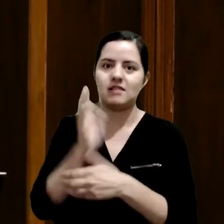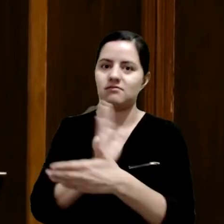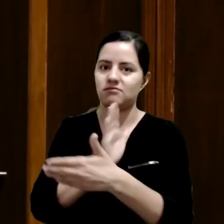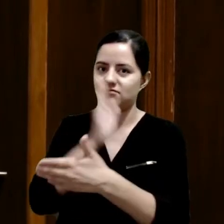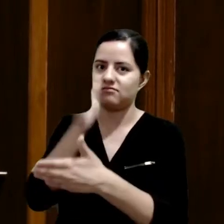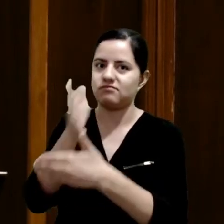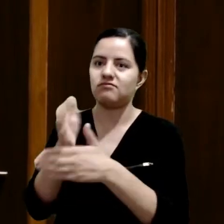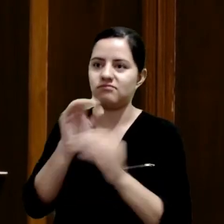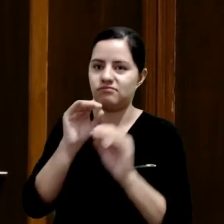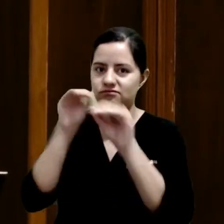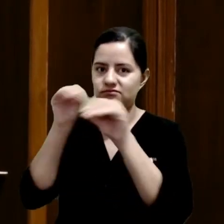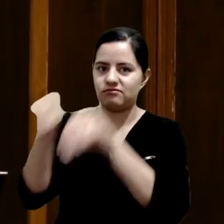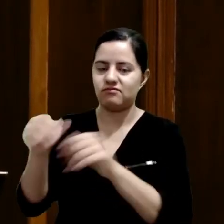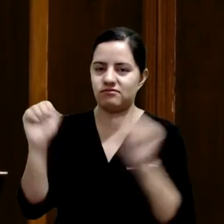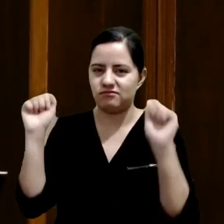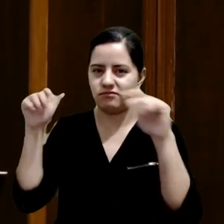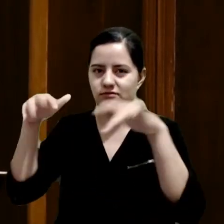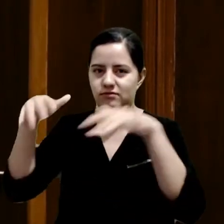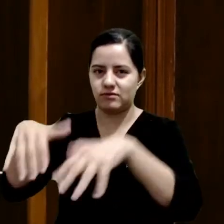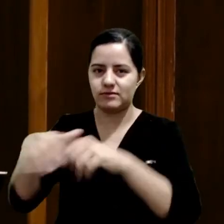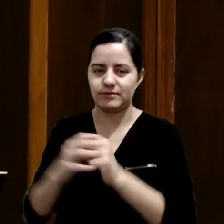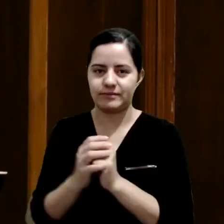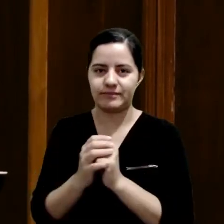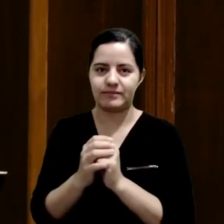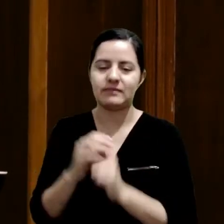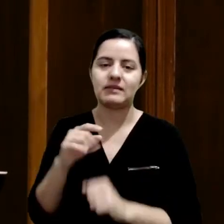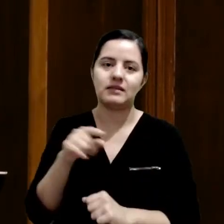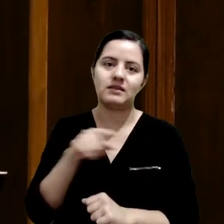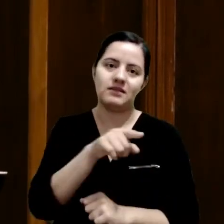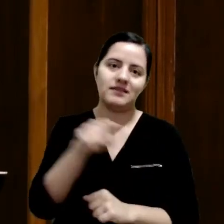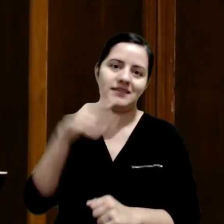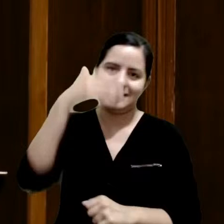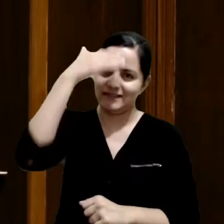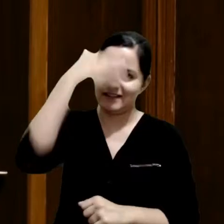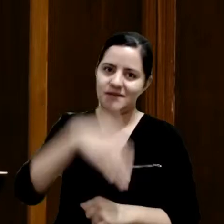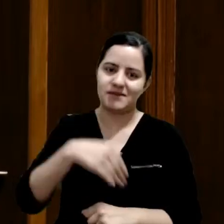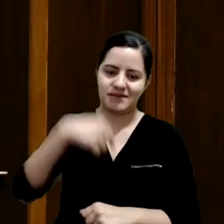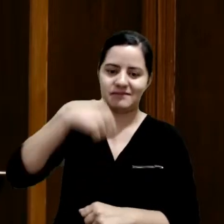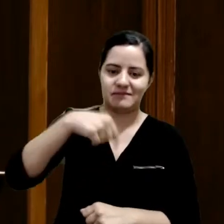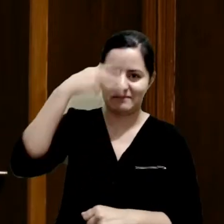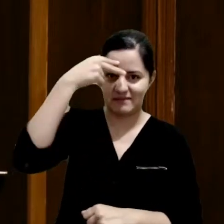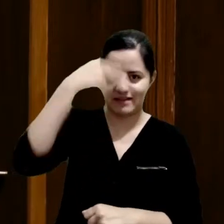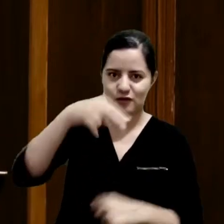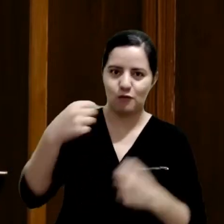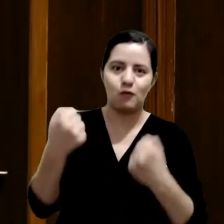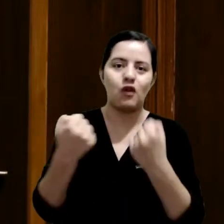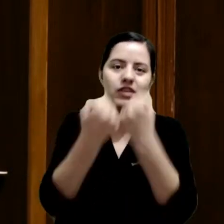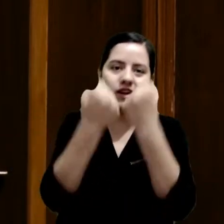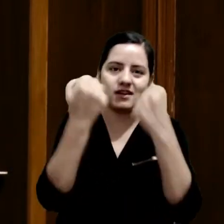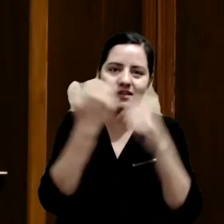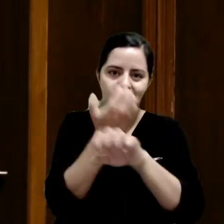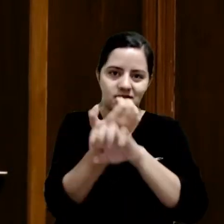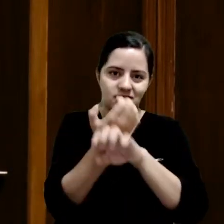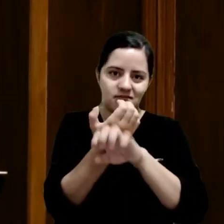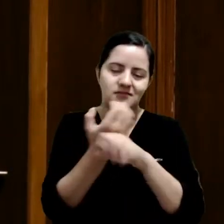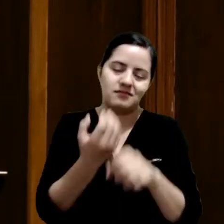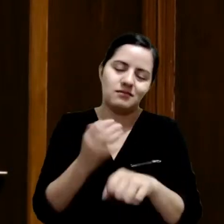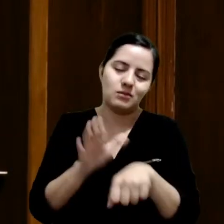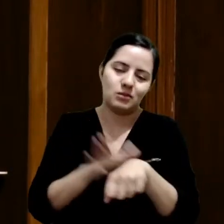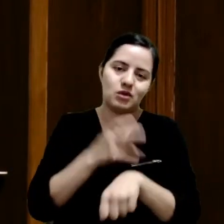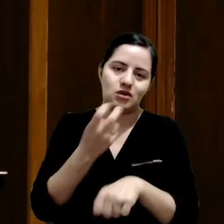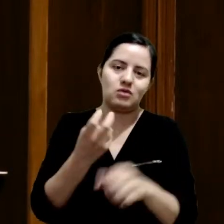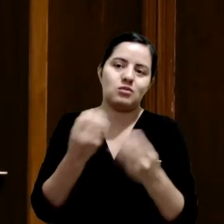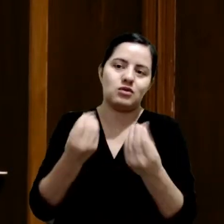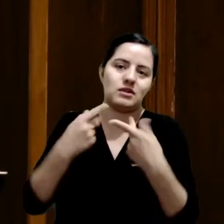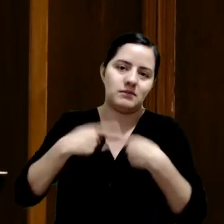la historia. Y no podemos omitir que su cercanía a nuestro país también lo coloca como el principal destino de nuestros